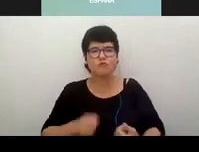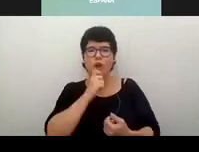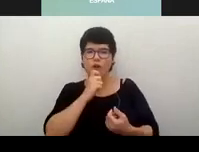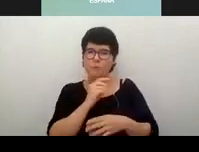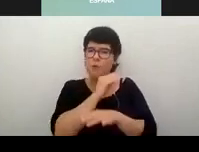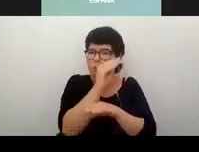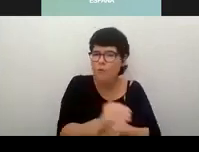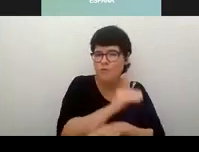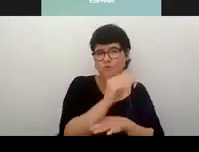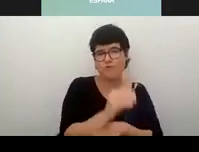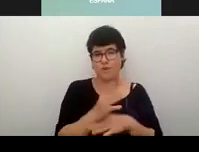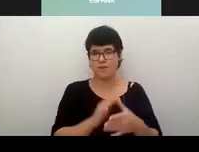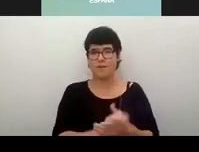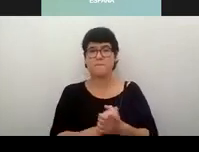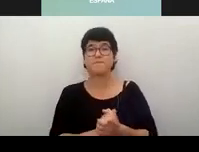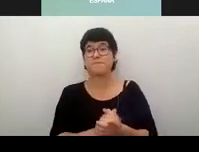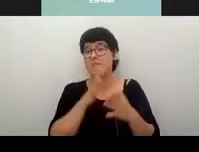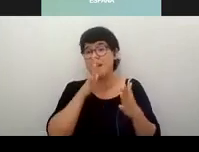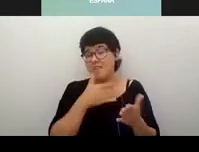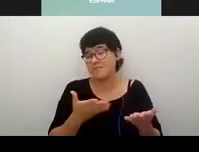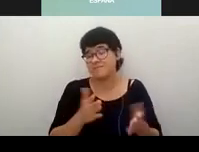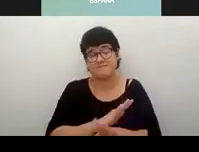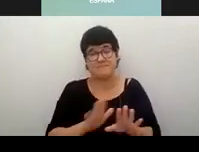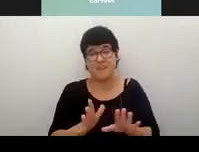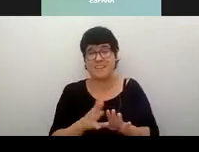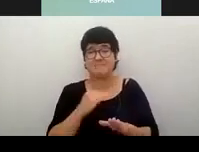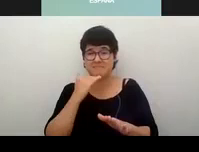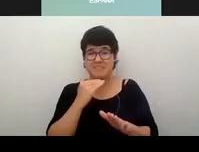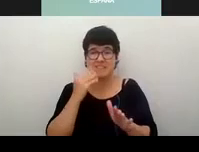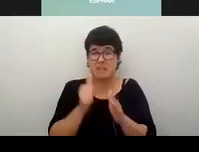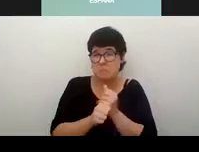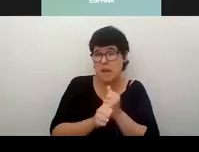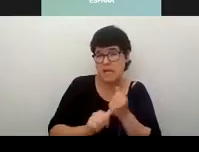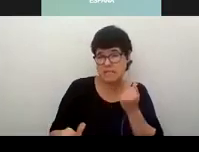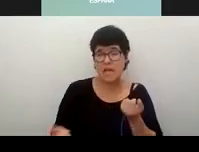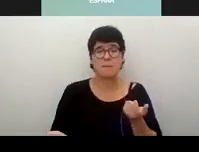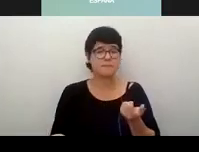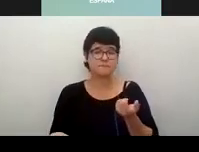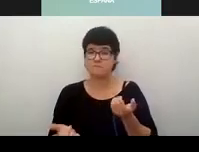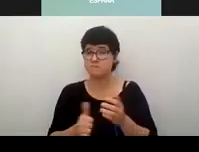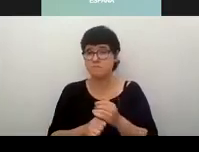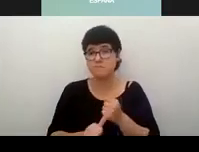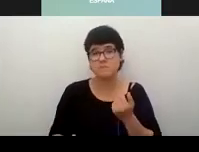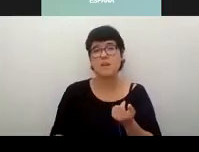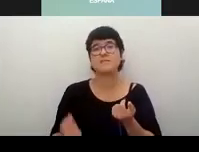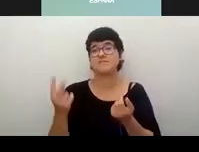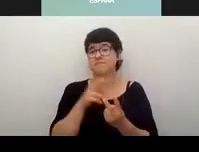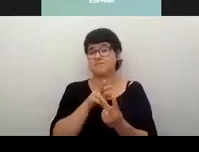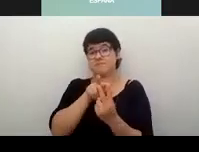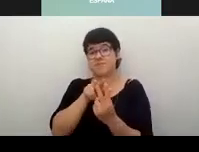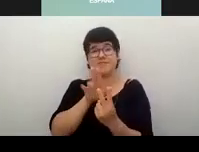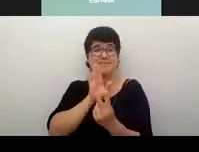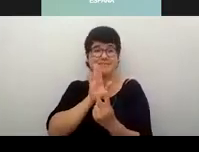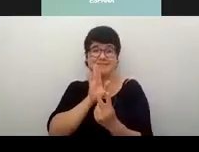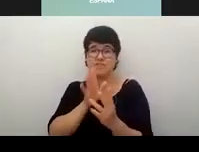los utilizamos como laxantes y la goma guar o el glucomanano de coñac son productos